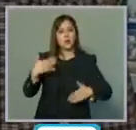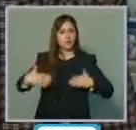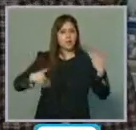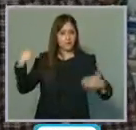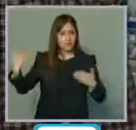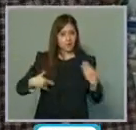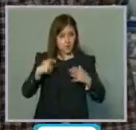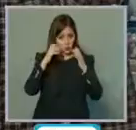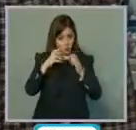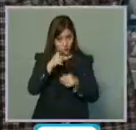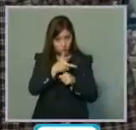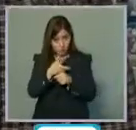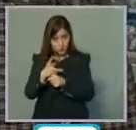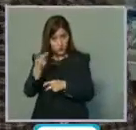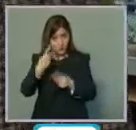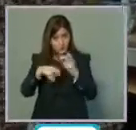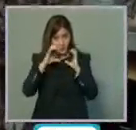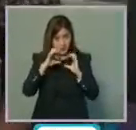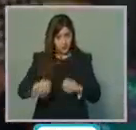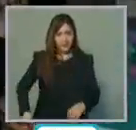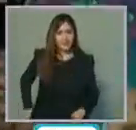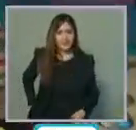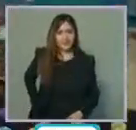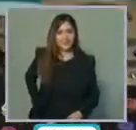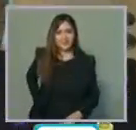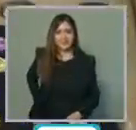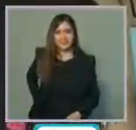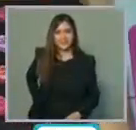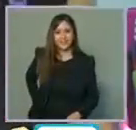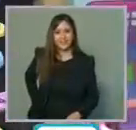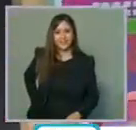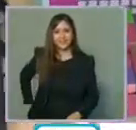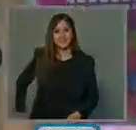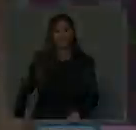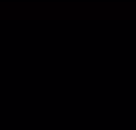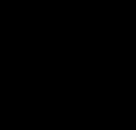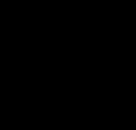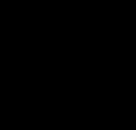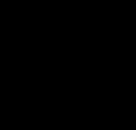son divertidas. Aguas, tío Alberto. Ahí viene el Eureka. Quiero decir, el Arquímedes.